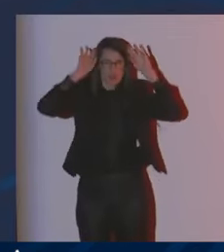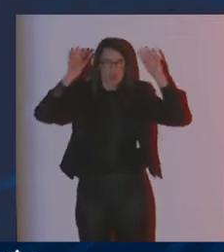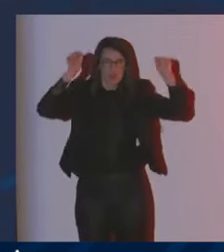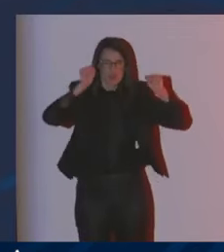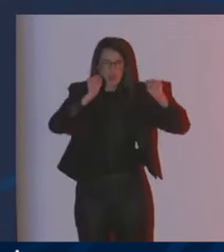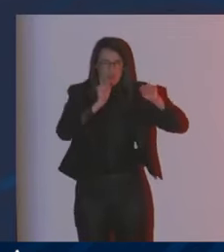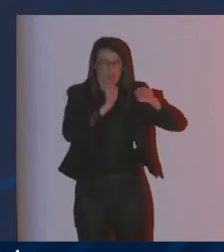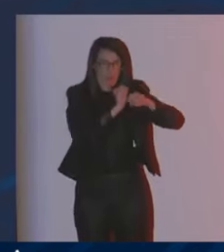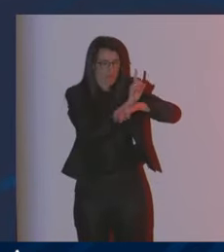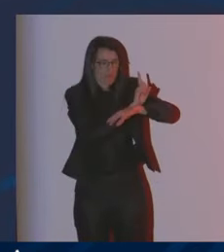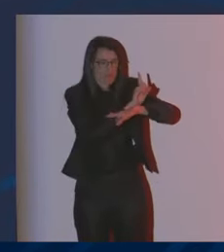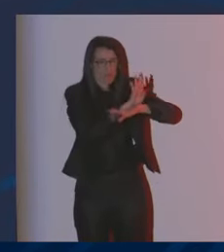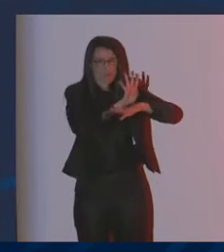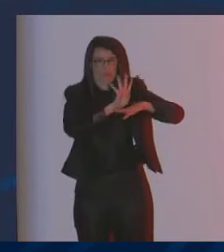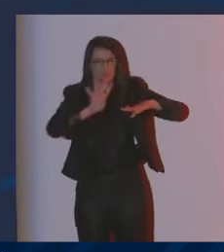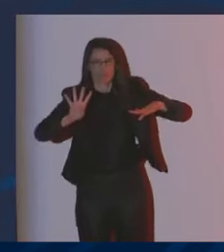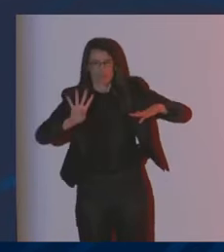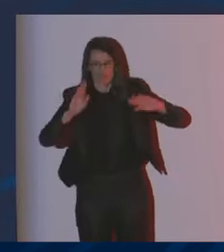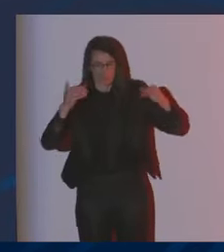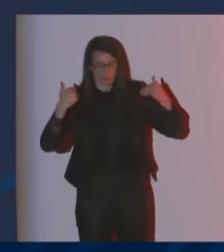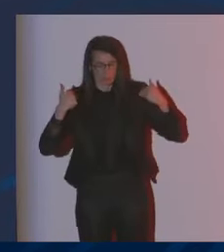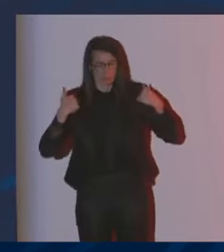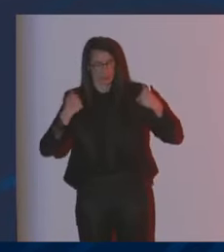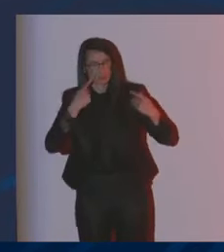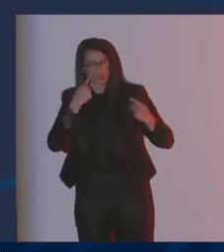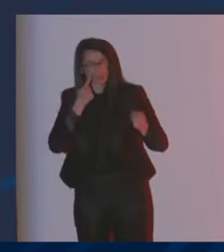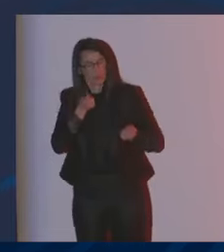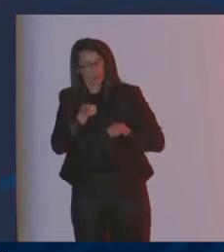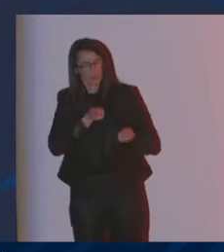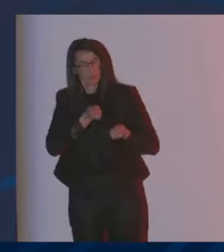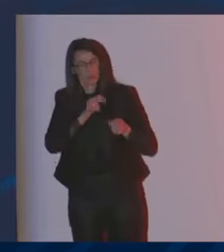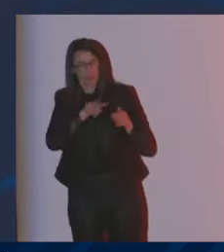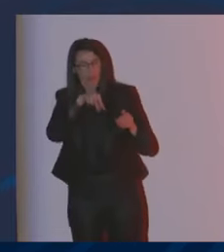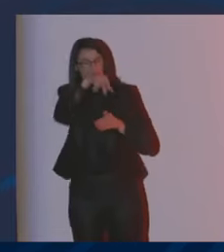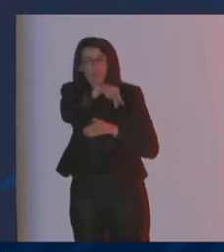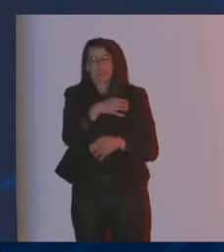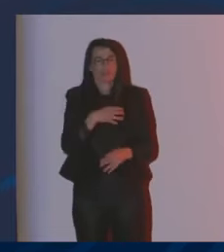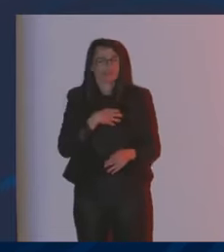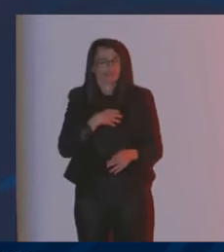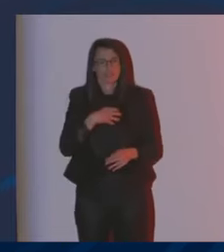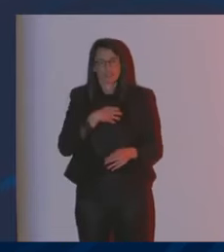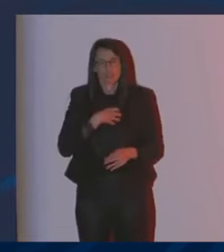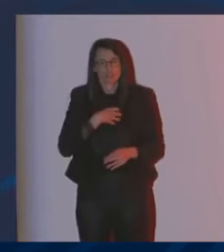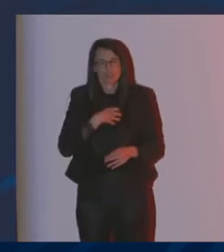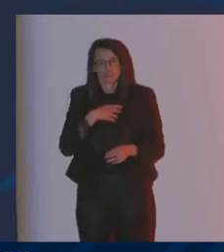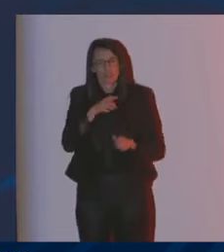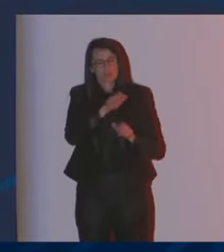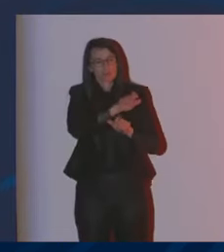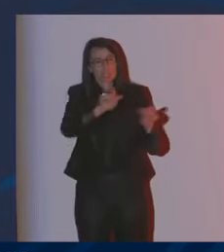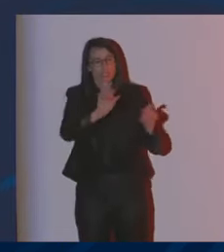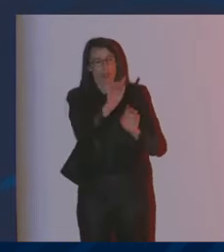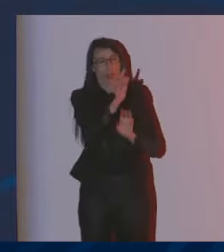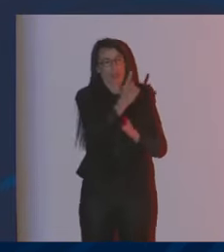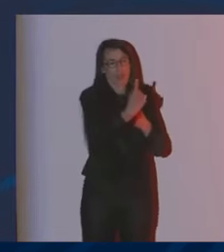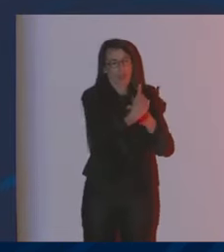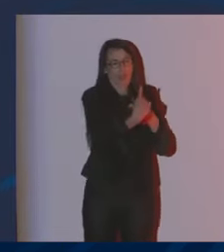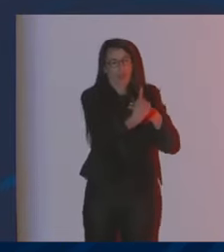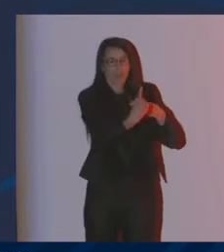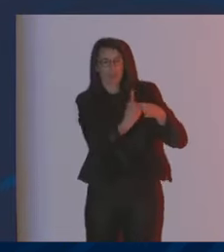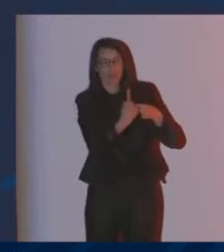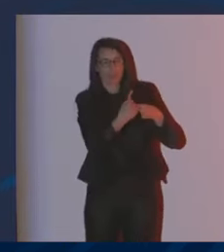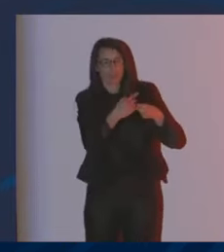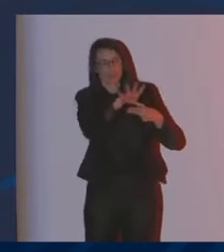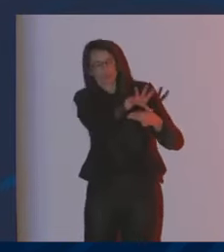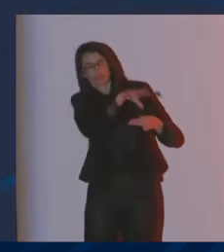de todo el territorio encargada de vigilar que nadie pueda salir y a la vez de captar a ciudadanos desprevenidos de